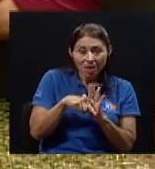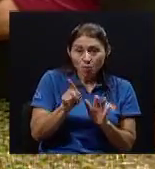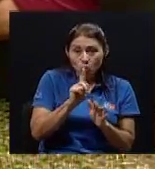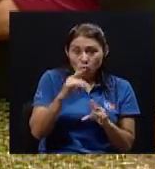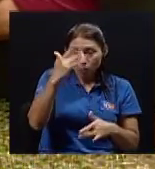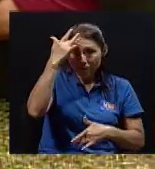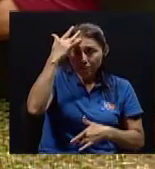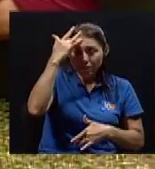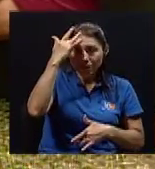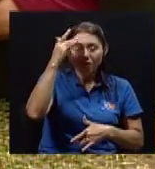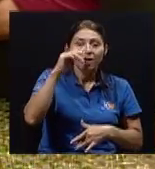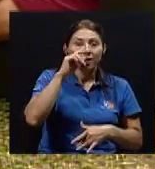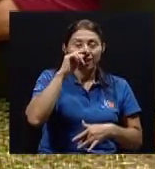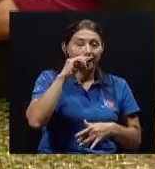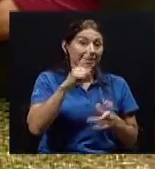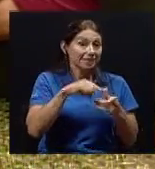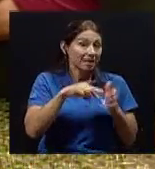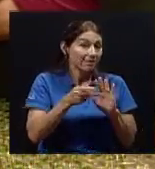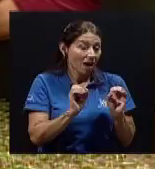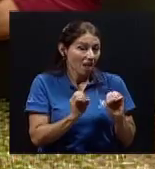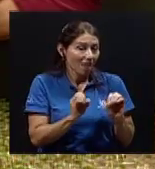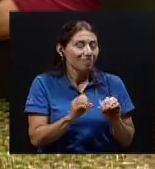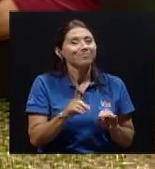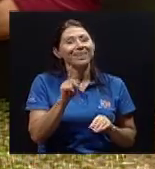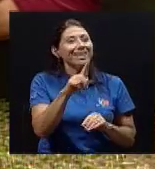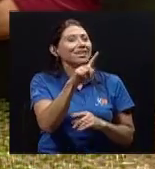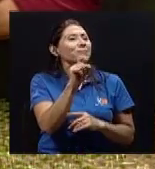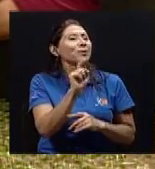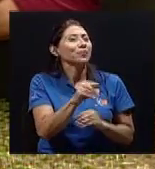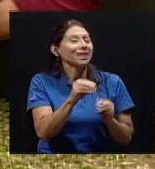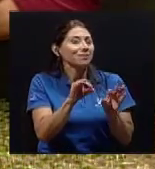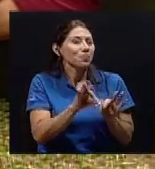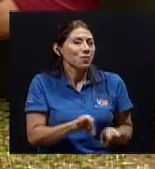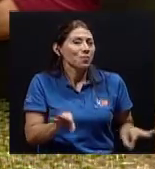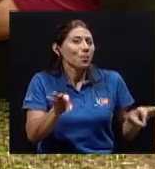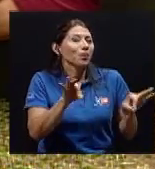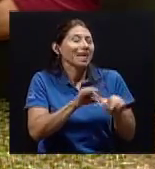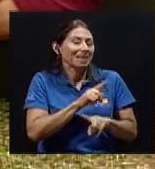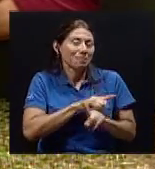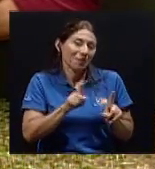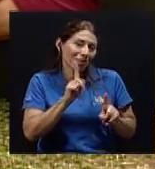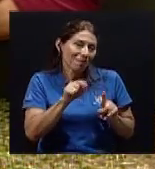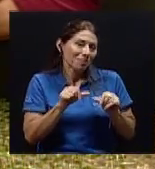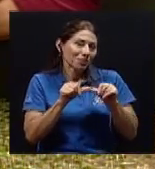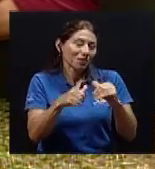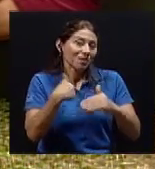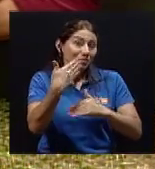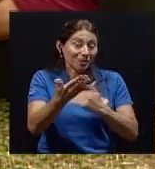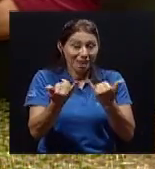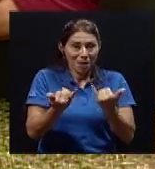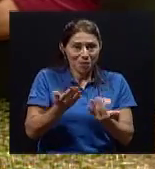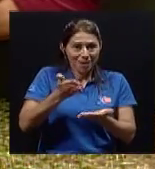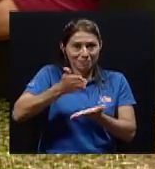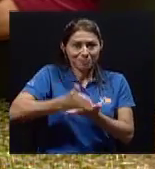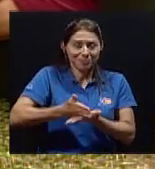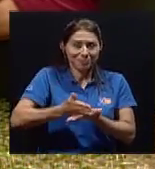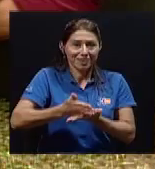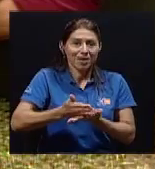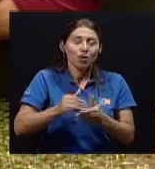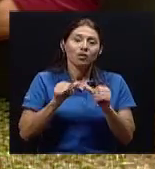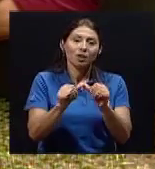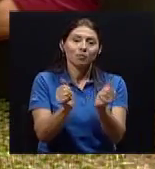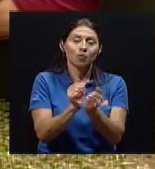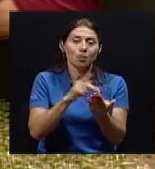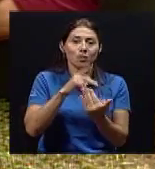vamos a tener que dejarlo para la próxima sección. Vamos a ir a una pausa, continuamos con nuestro